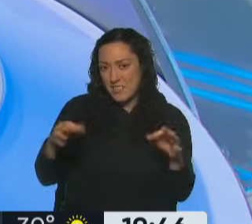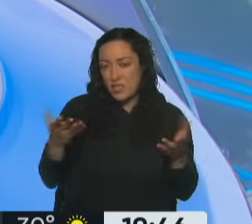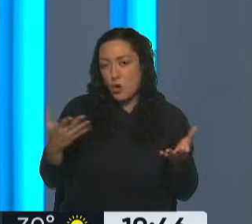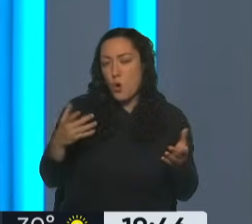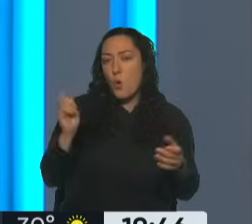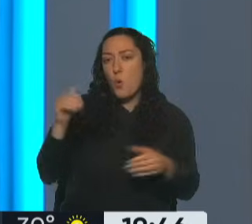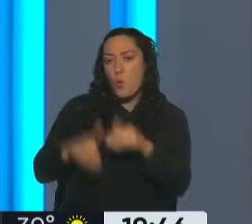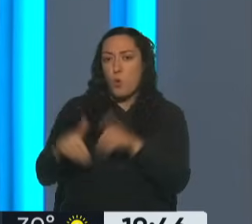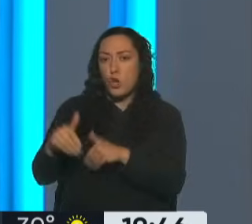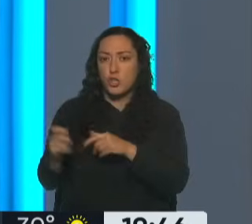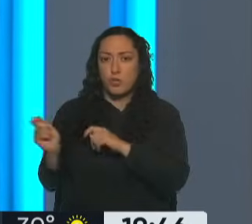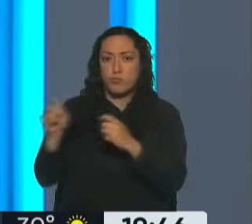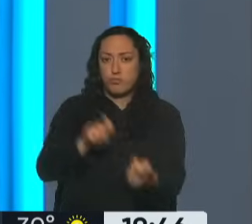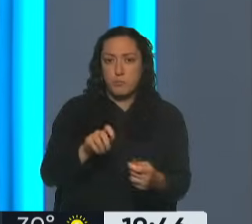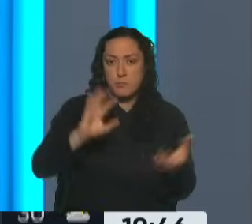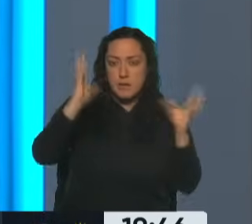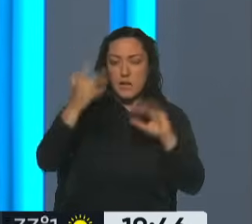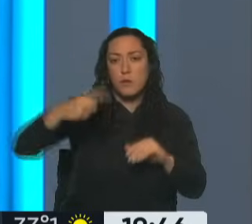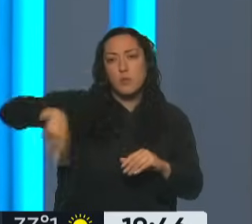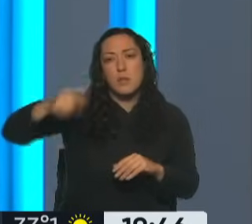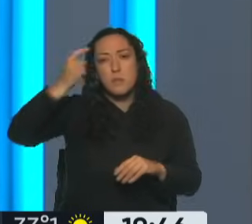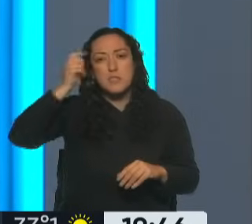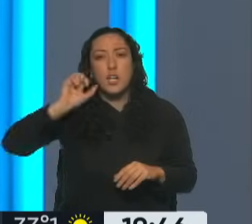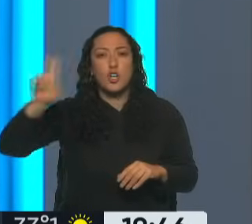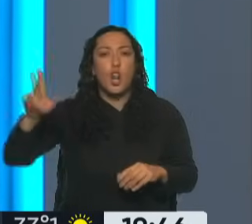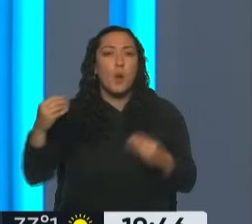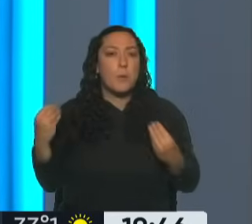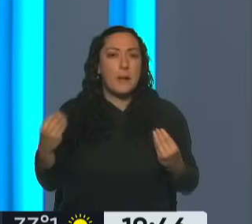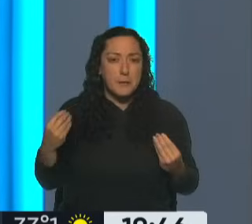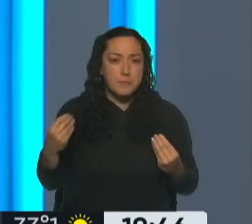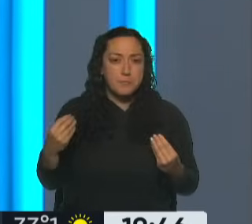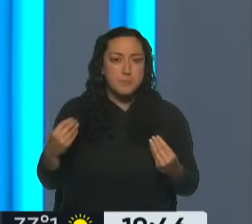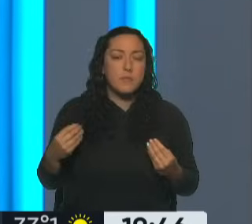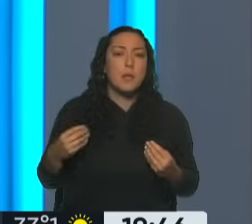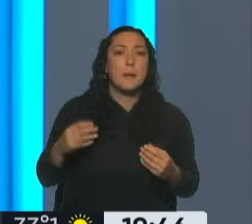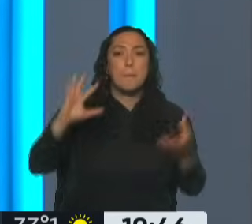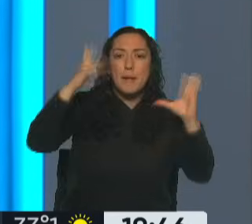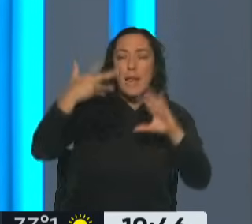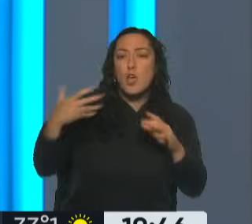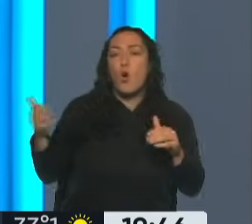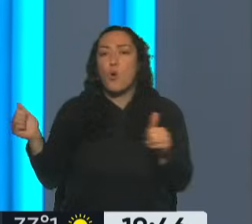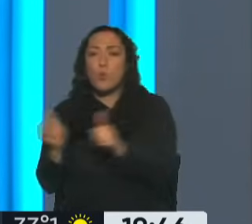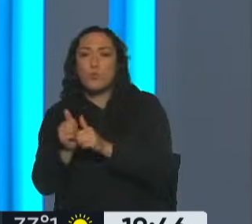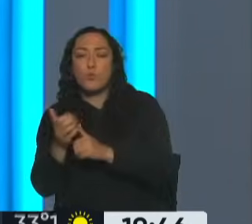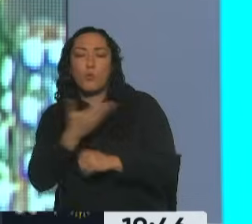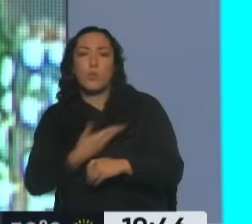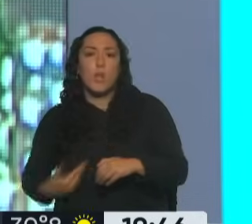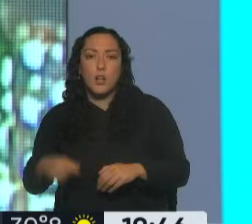votos notorio y realmente importante. ¿Qué lugar le imaginan en el gobierno? ¿Un cogobierno con Milei o otro espacio?